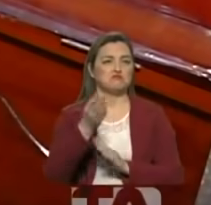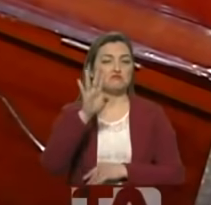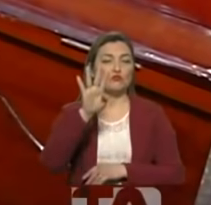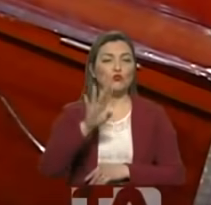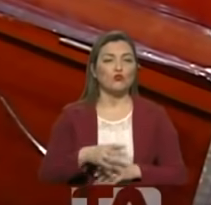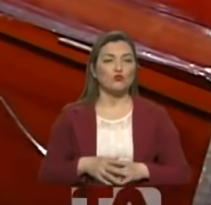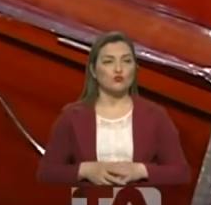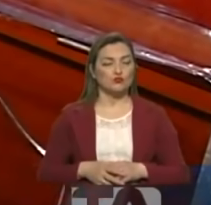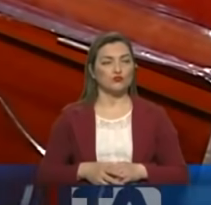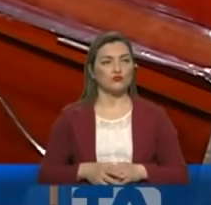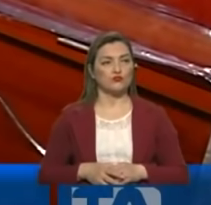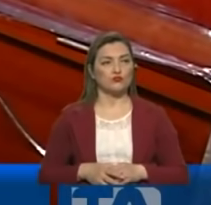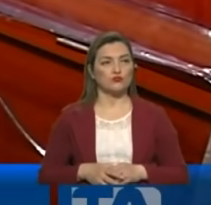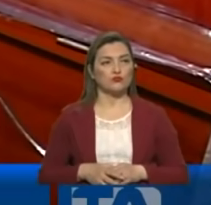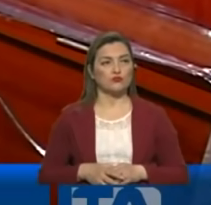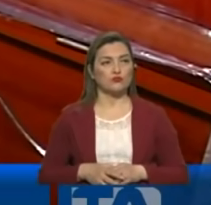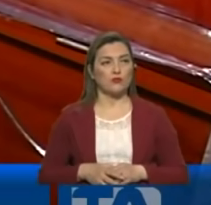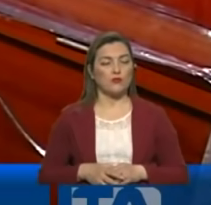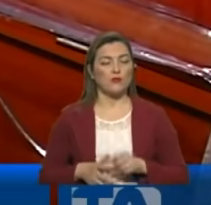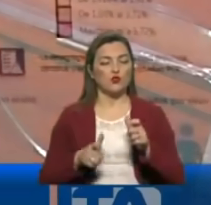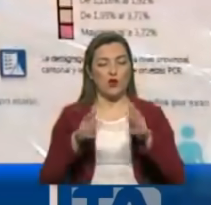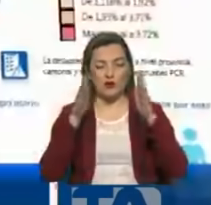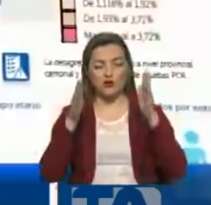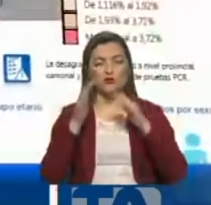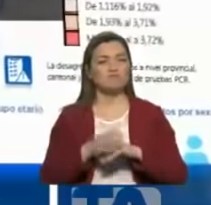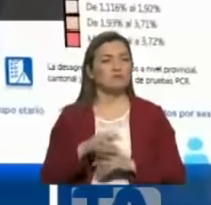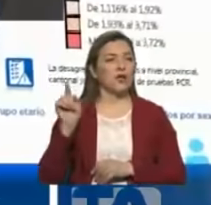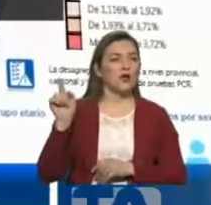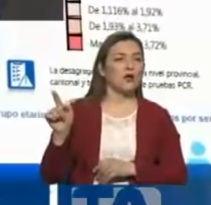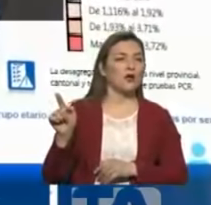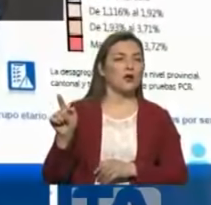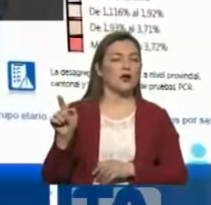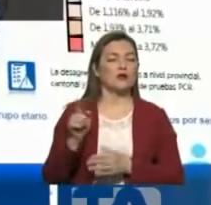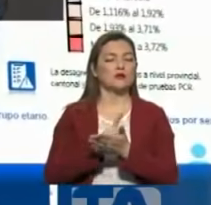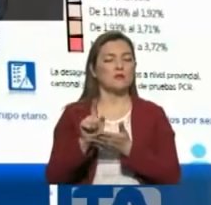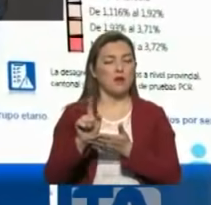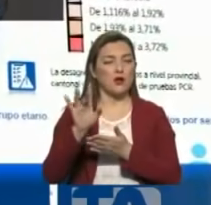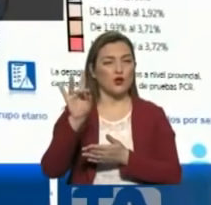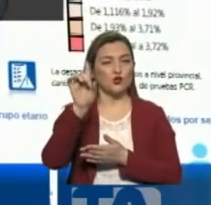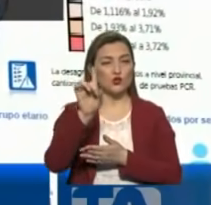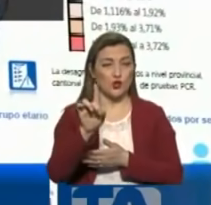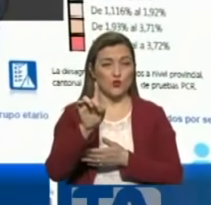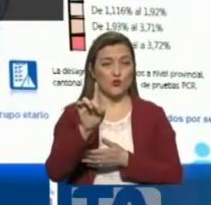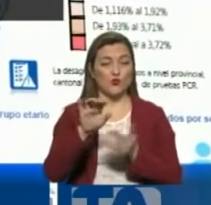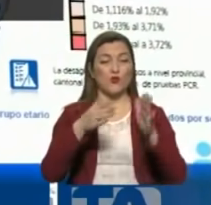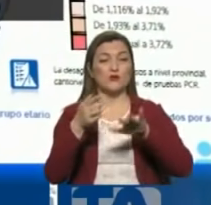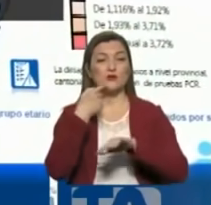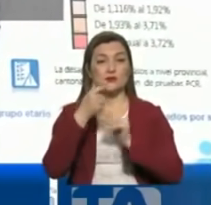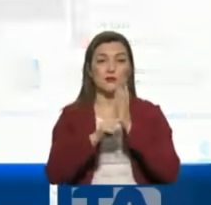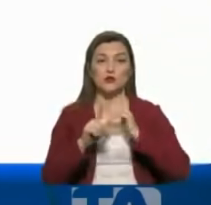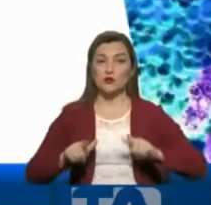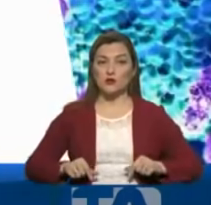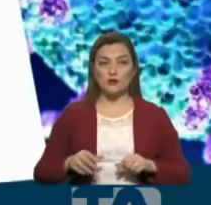4. Según el reporte oficial de fallecidos por COVID-19, este martes hubo 81 decesos en el país a causa del